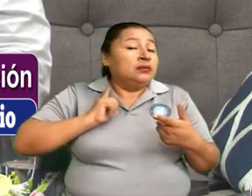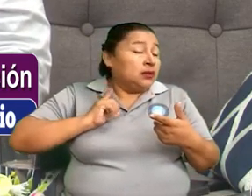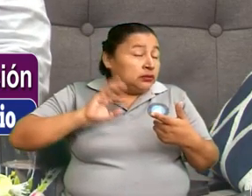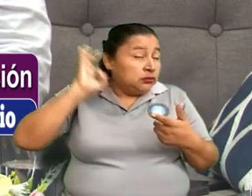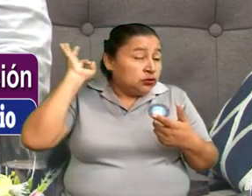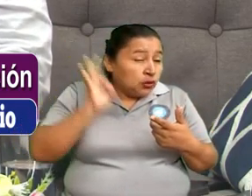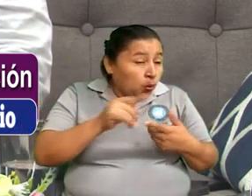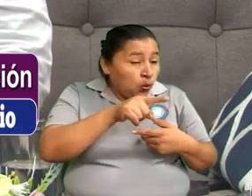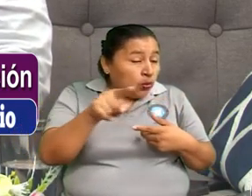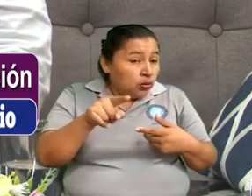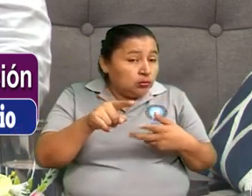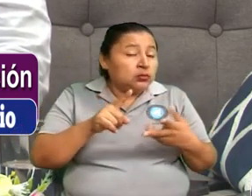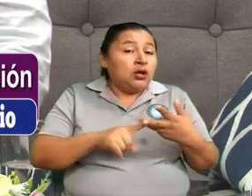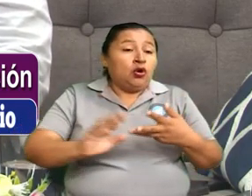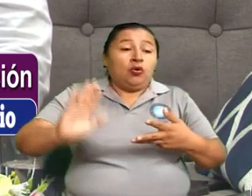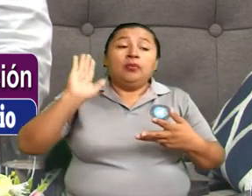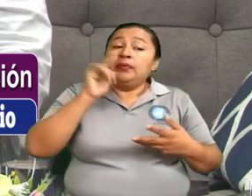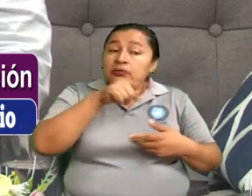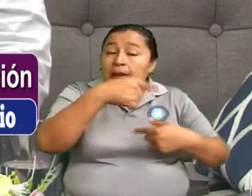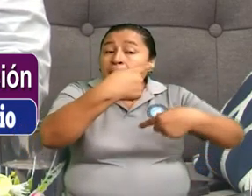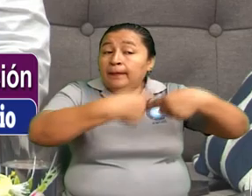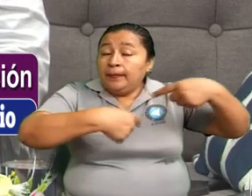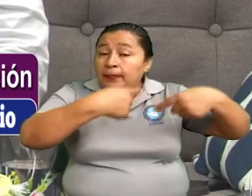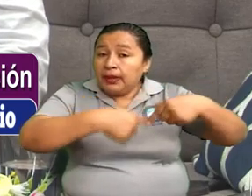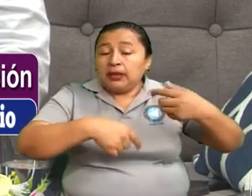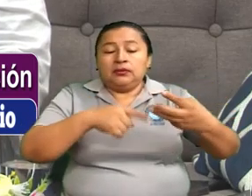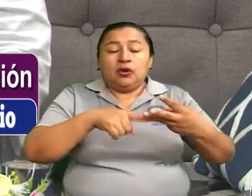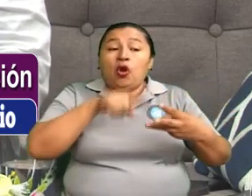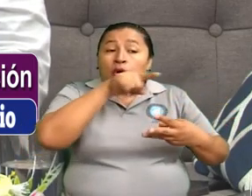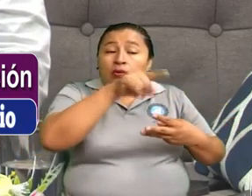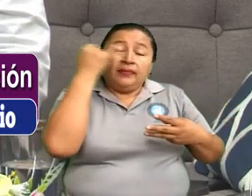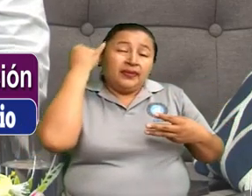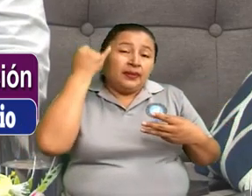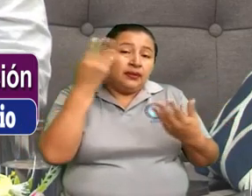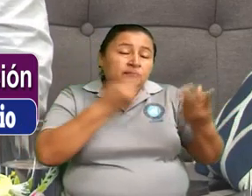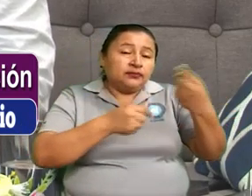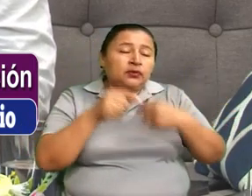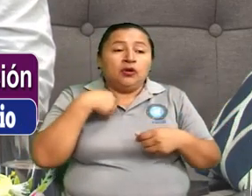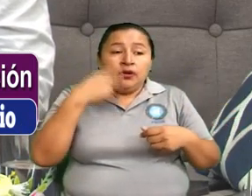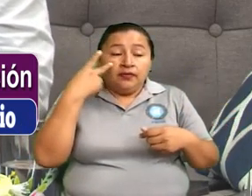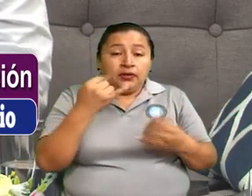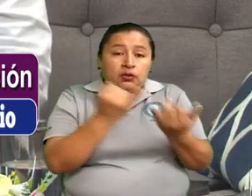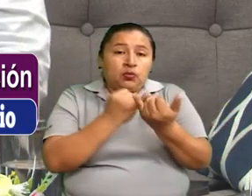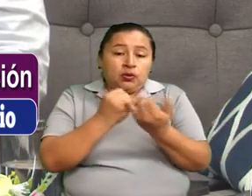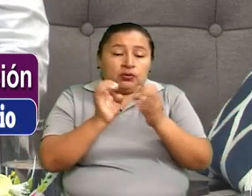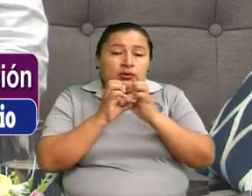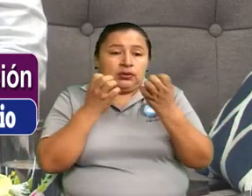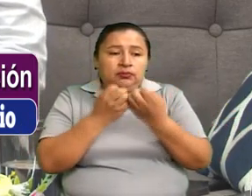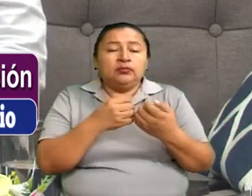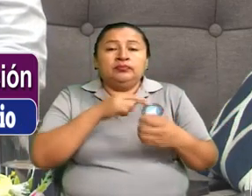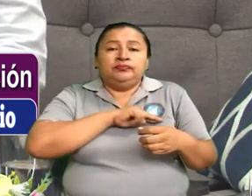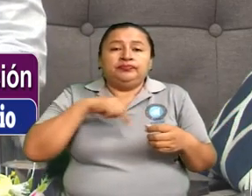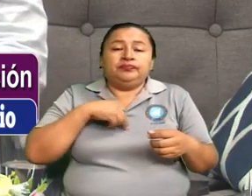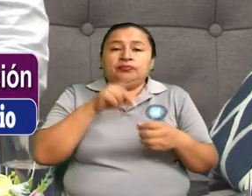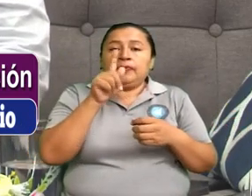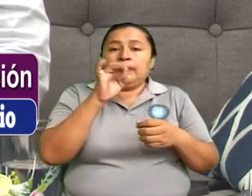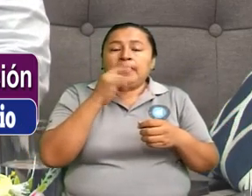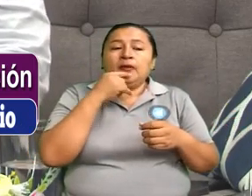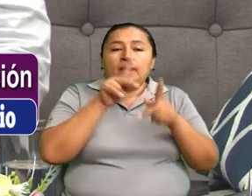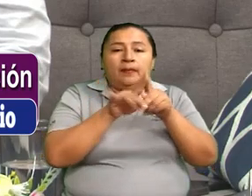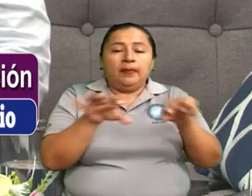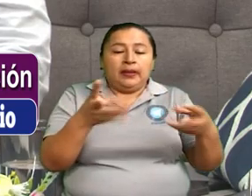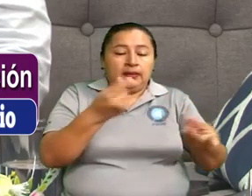compromiso de pagar el crédito, que tengan una idea de negocio o estén dispuestos a identificar junto con el equipo de nuestros técnicos un plan